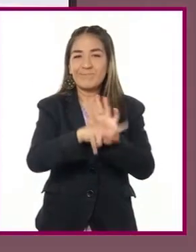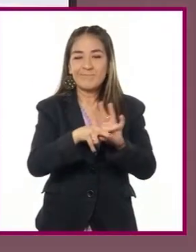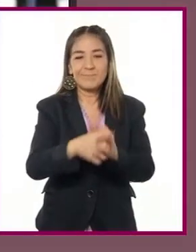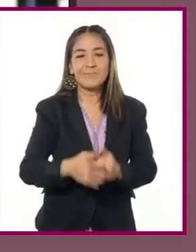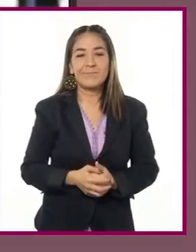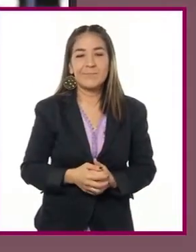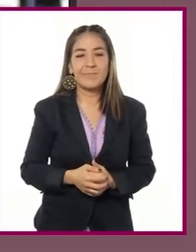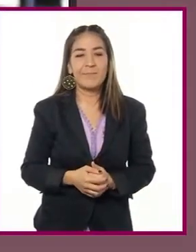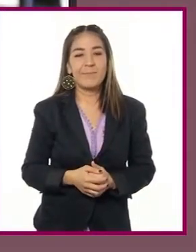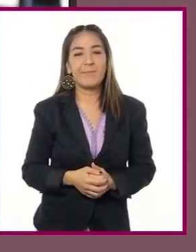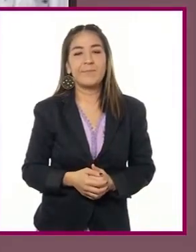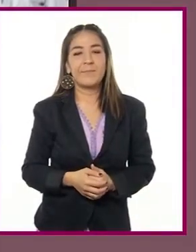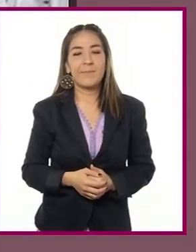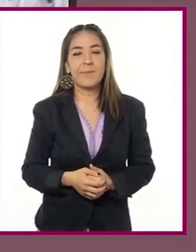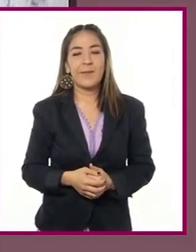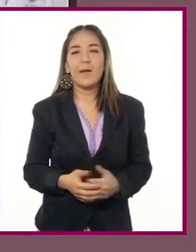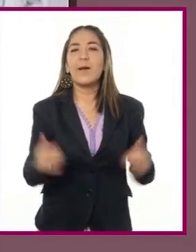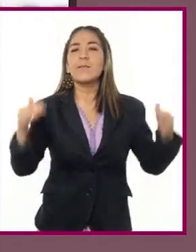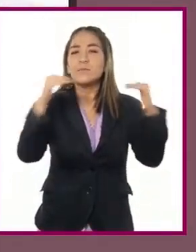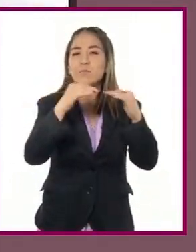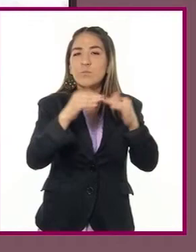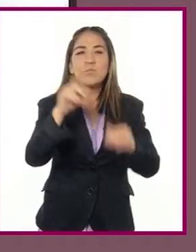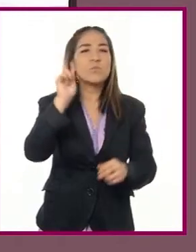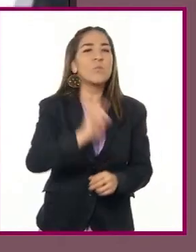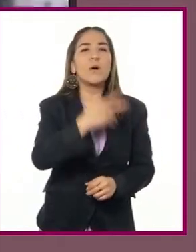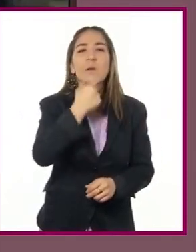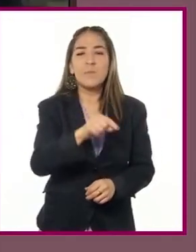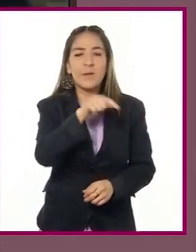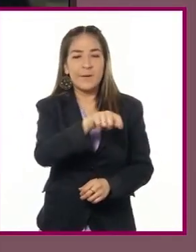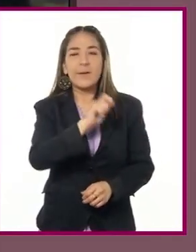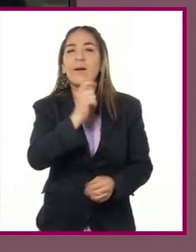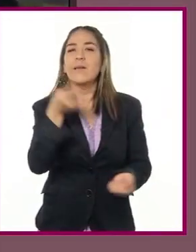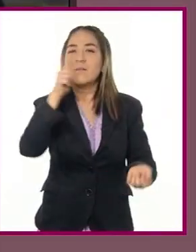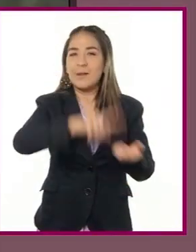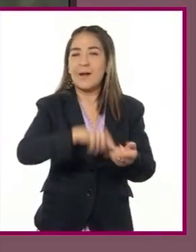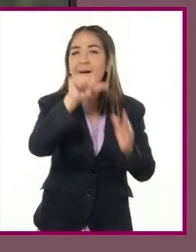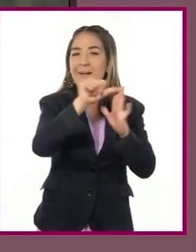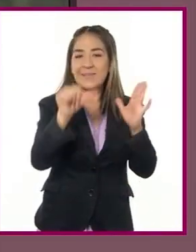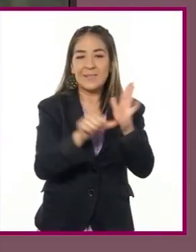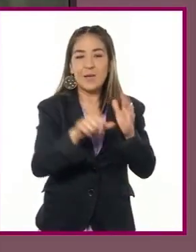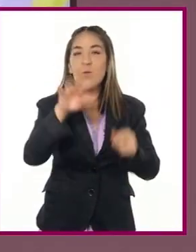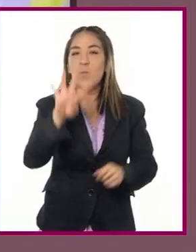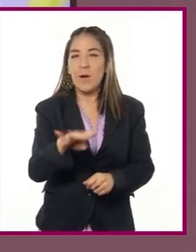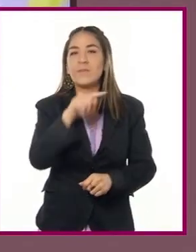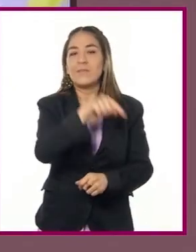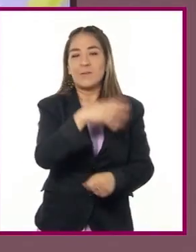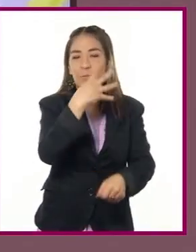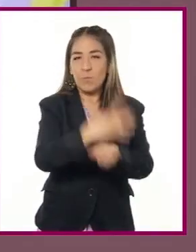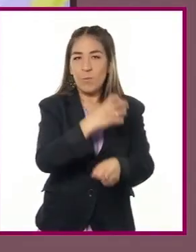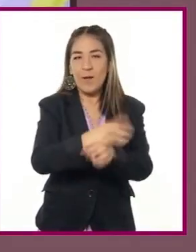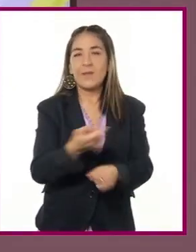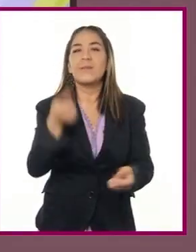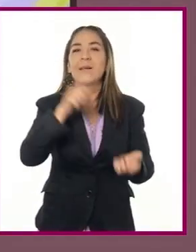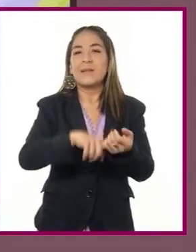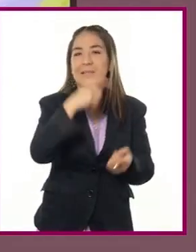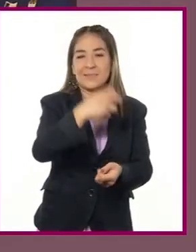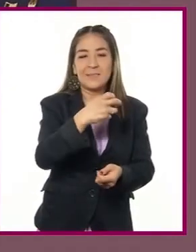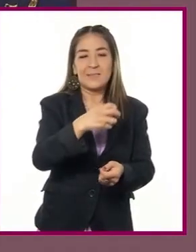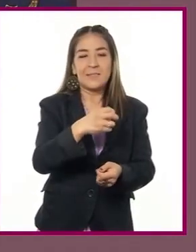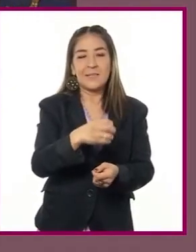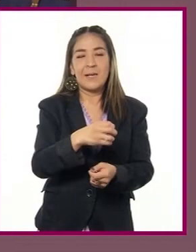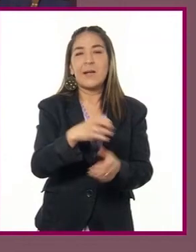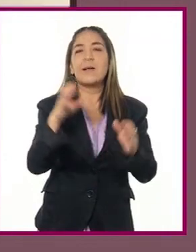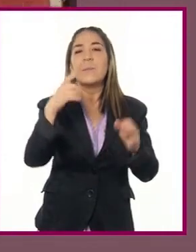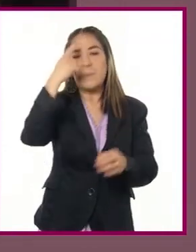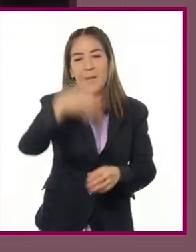La igualdad de género está garantizada en el artículo 4 de la Constitución Política de los Estados Unidos Mexicanos,